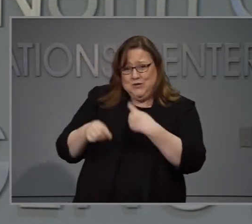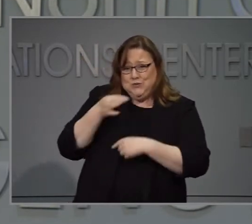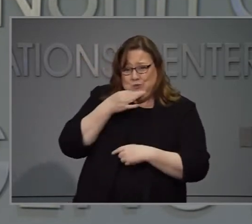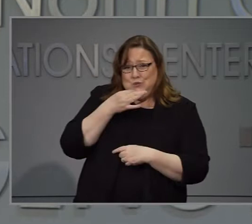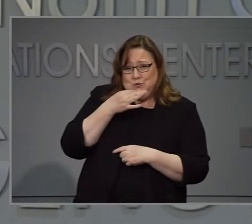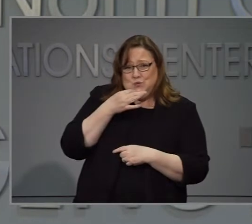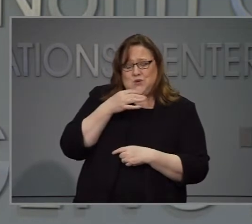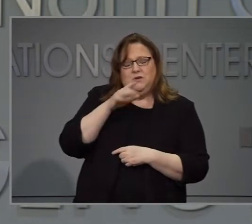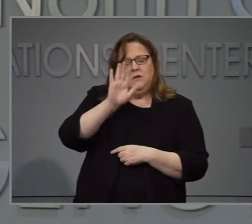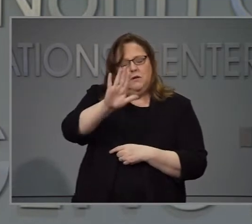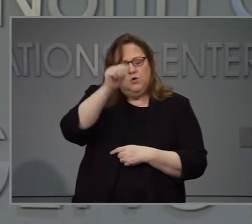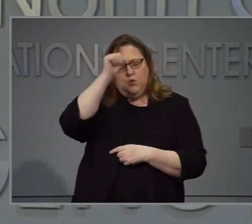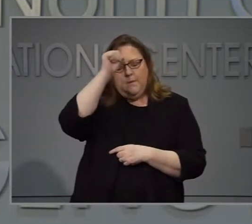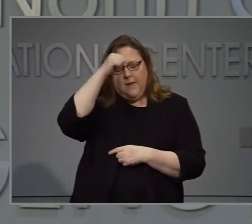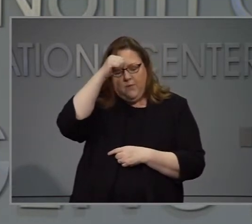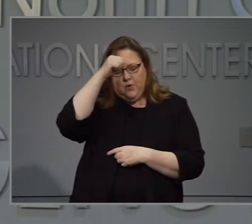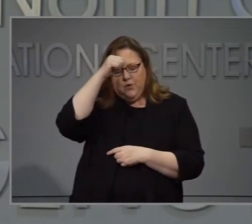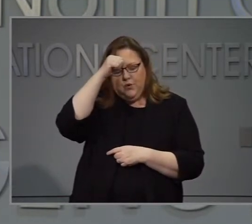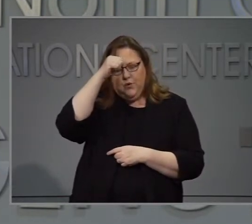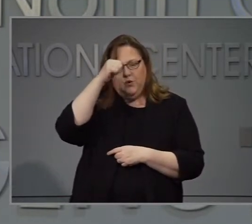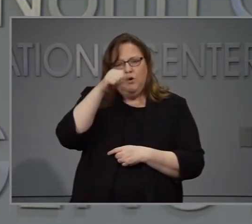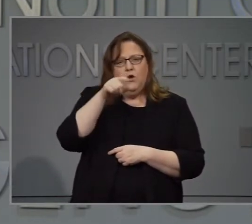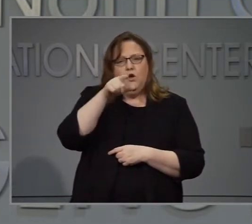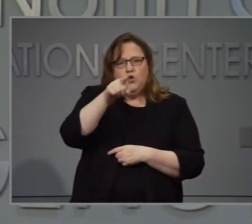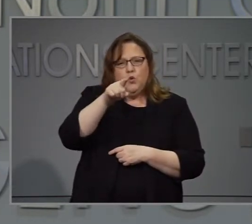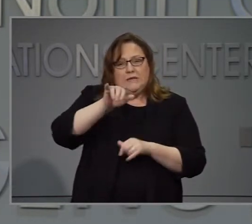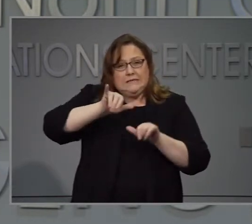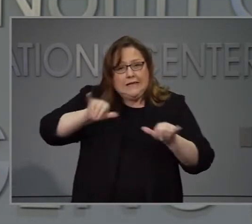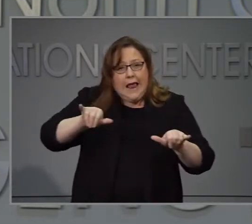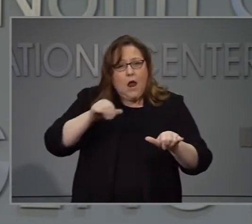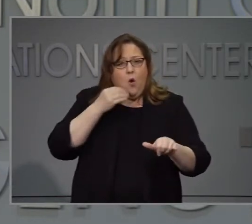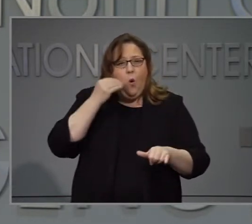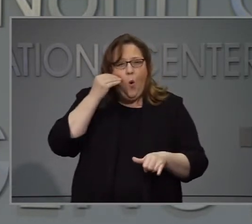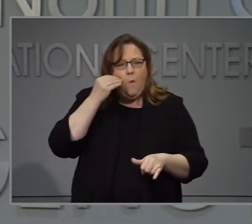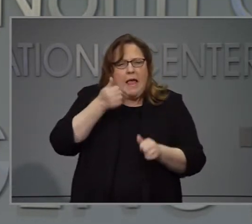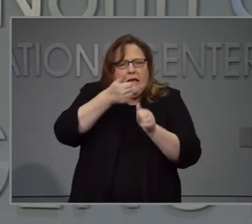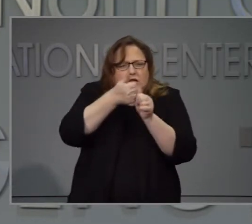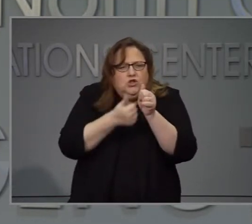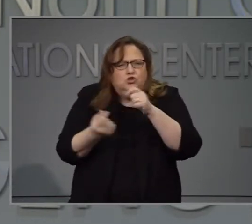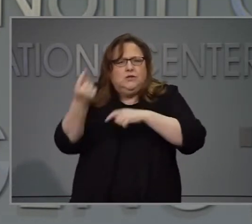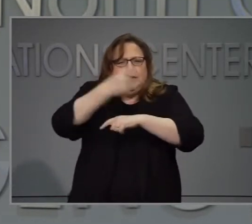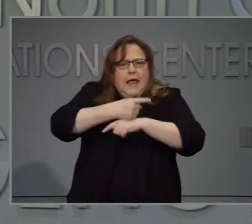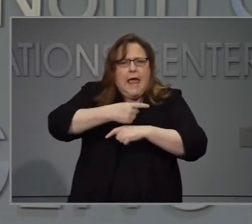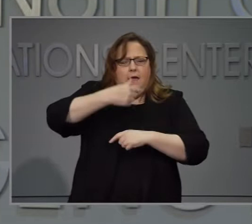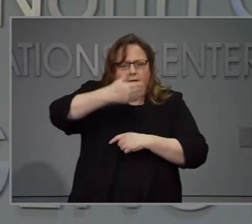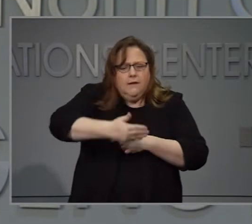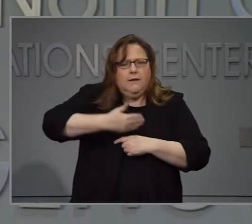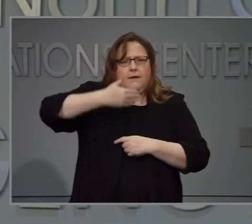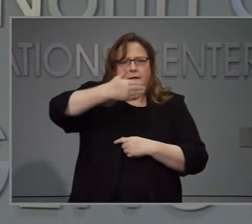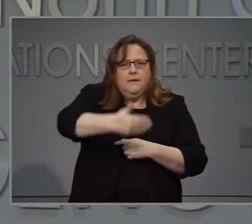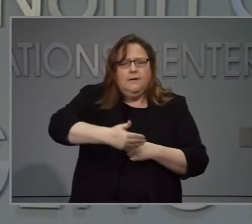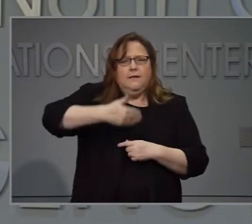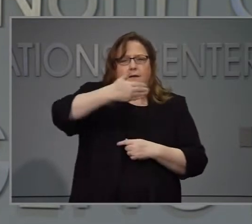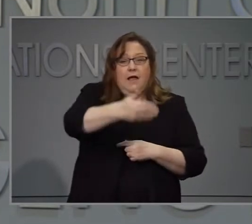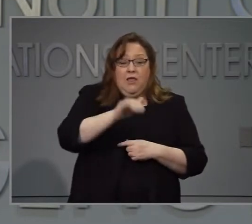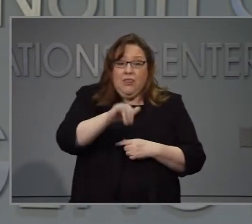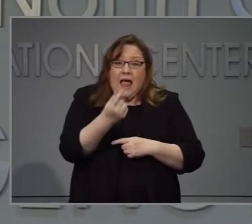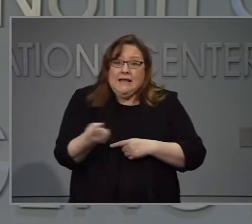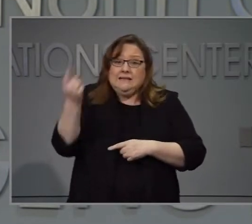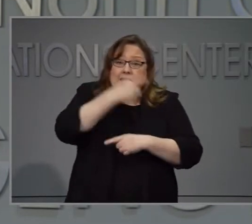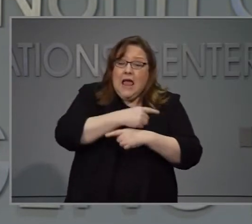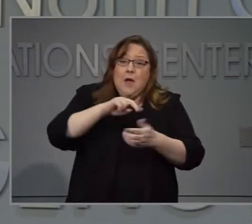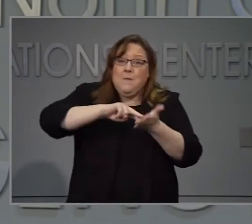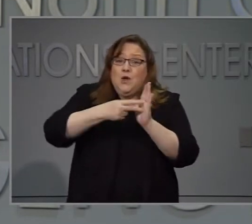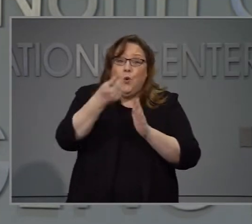otro fin de semana por favor recuerden que cada día que usted se queda en casa y pone en práctica el distanciamiento social es